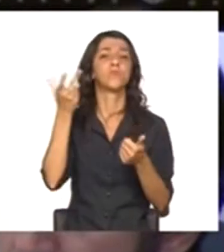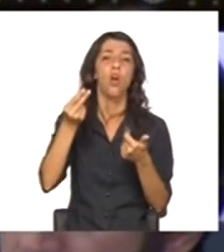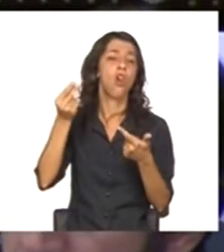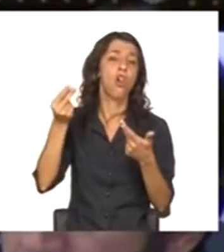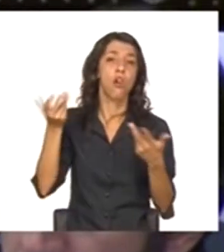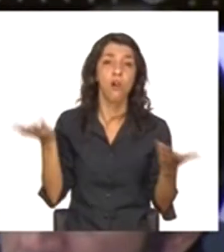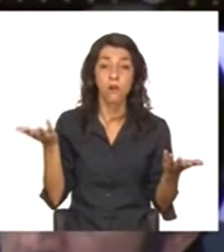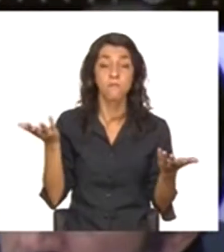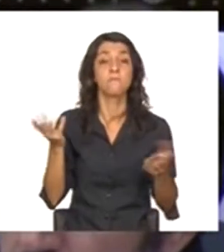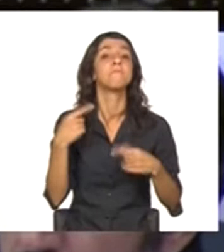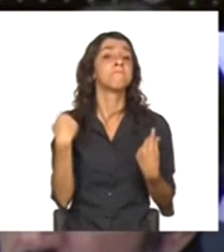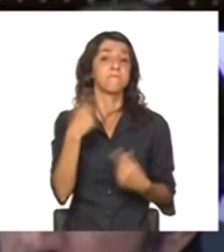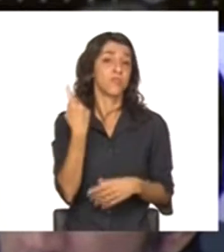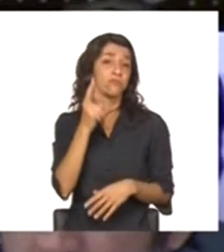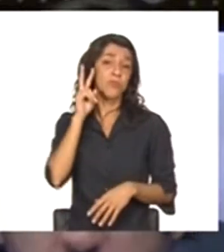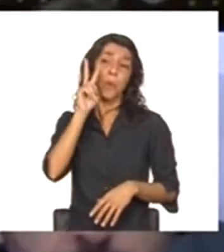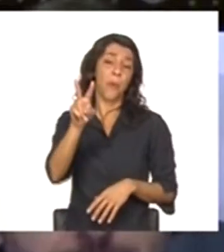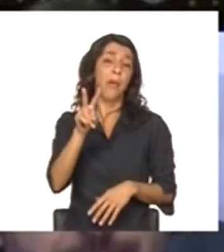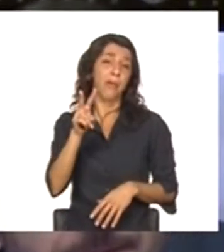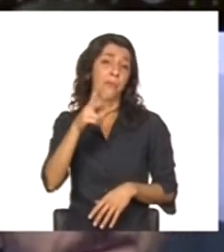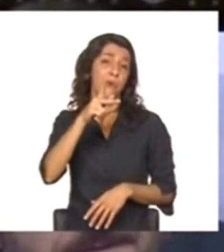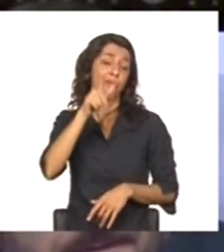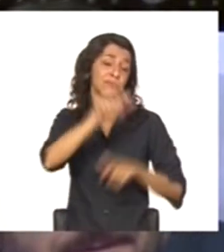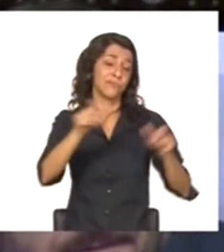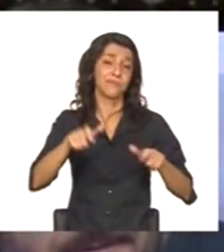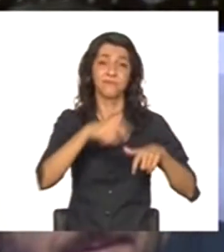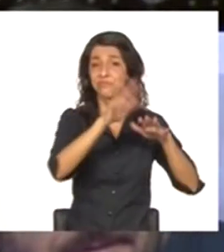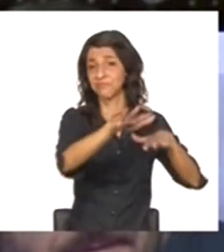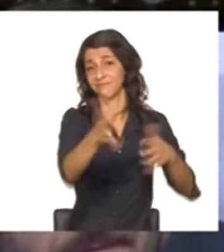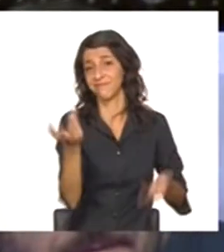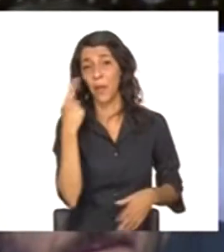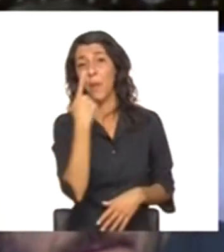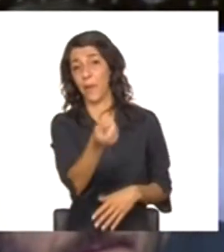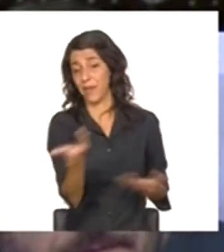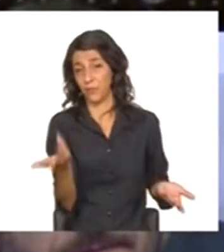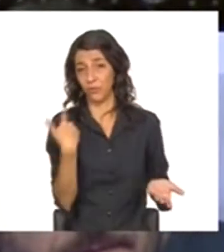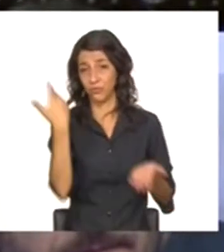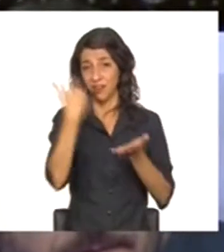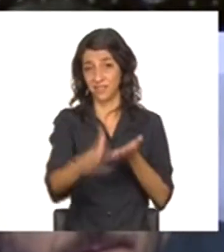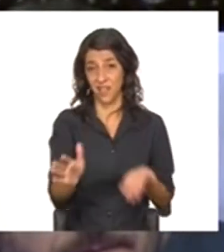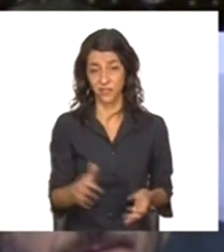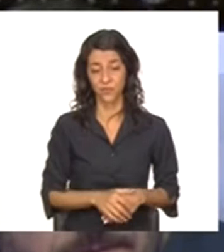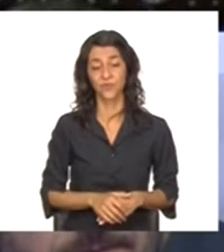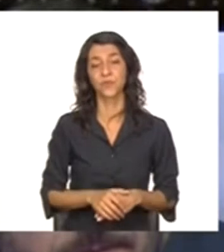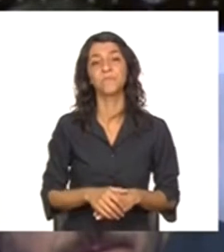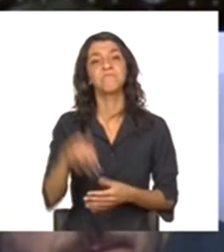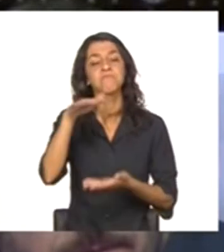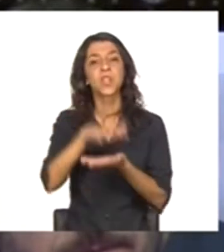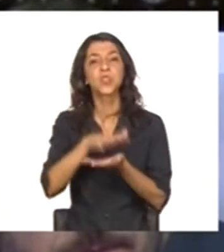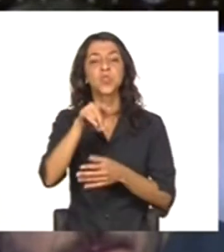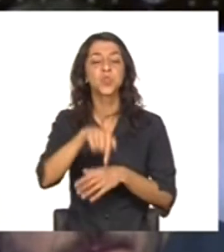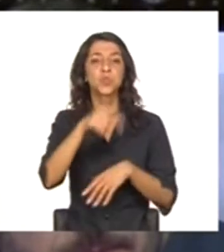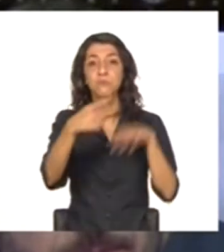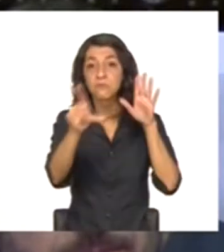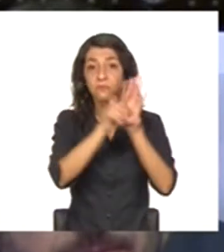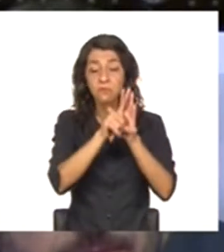argentino. Y después con respecto a la ley, en realidad el paquete de leyes que el oficialismo nos ha obligado a